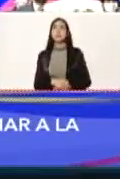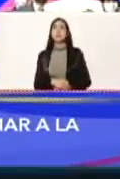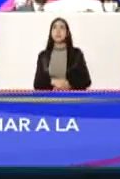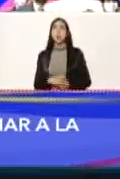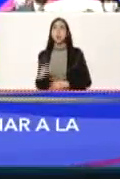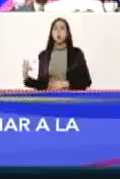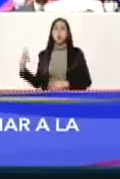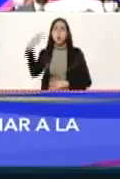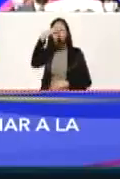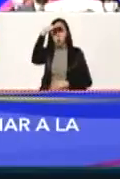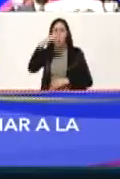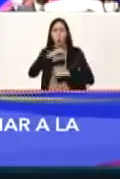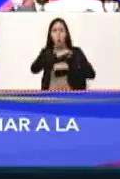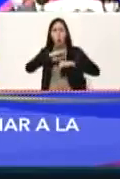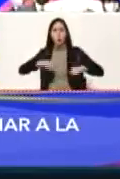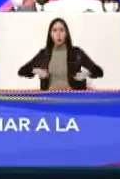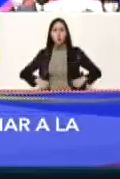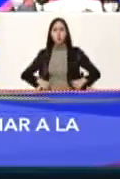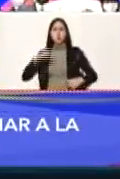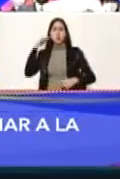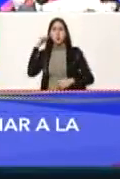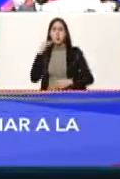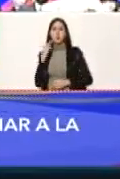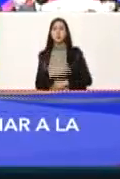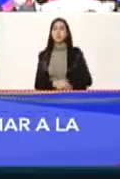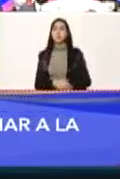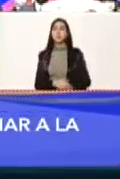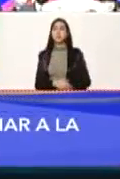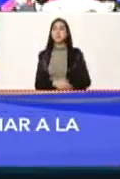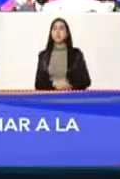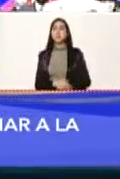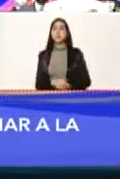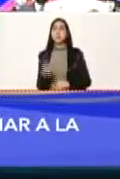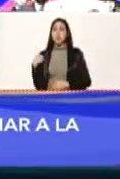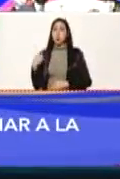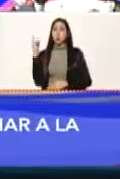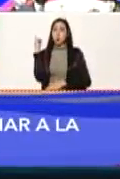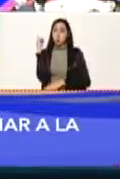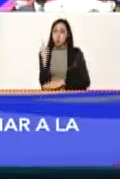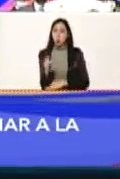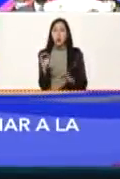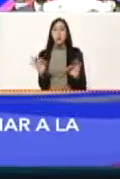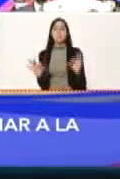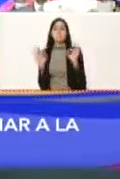aviación militar bolivariana. Tiene instrucciones precisas.